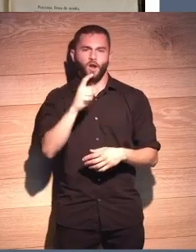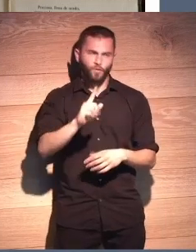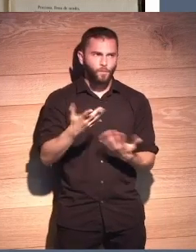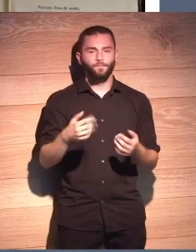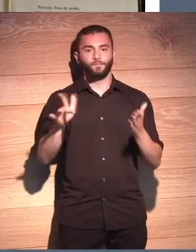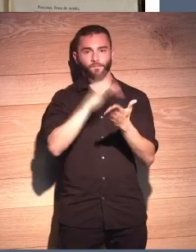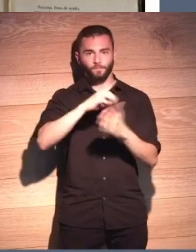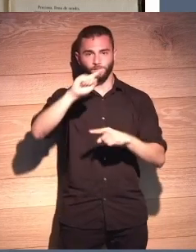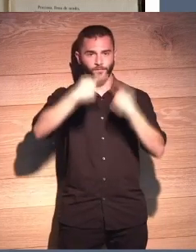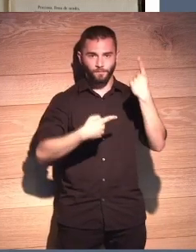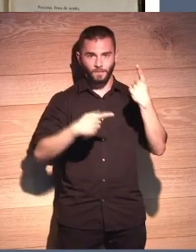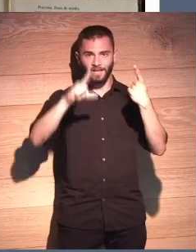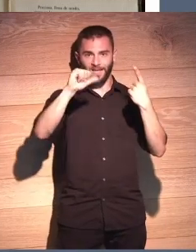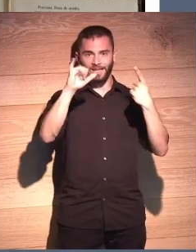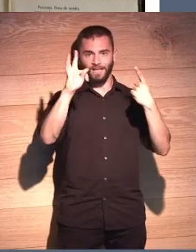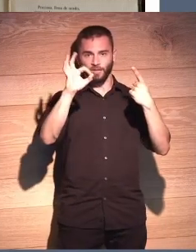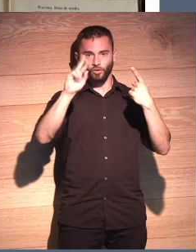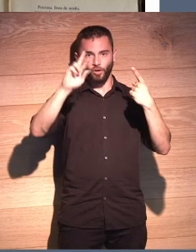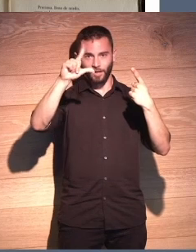el primer número de la revista Litoral,